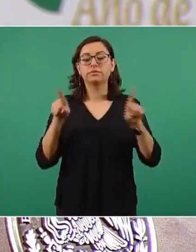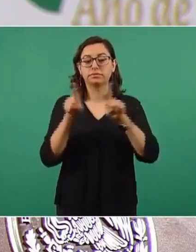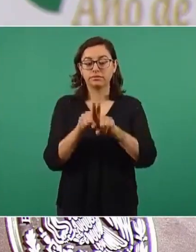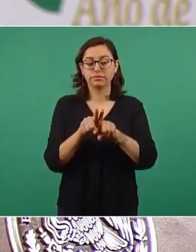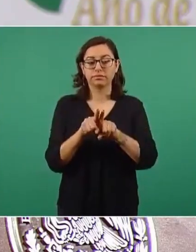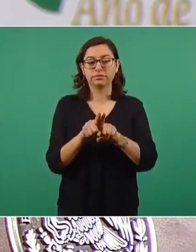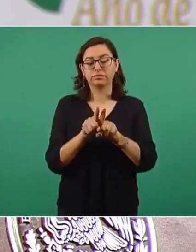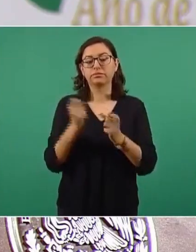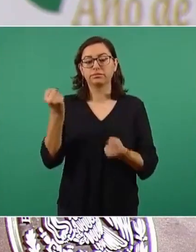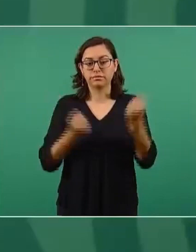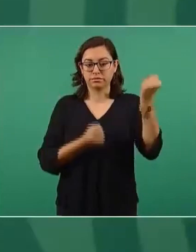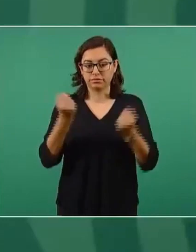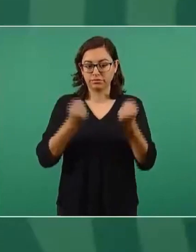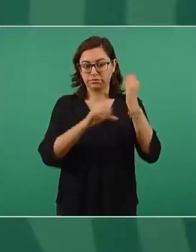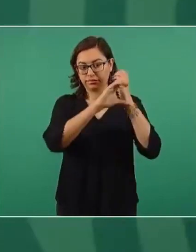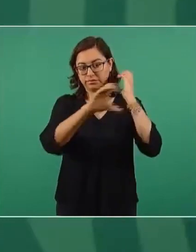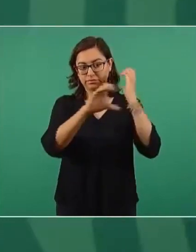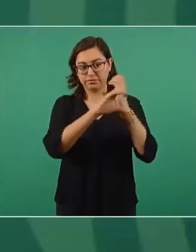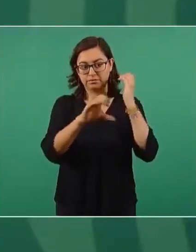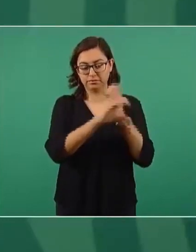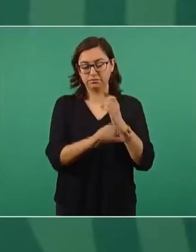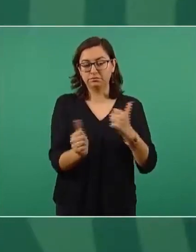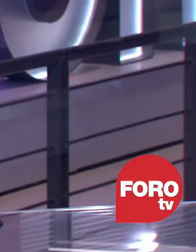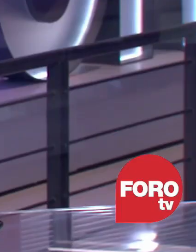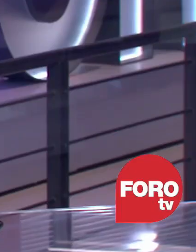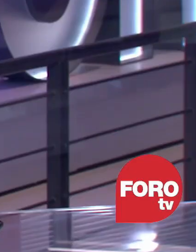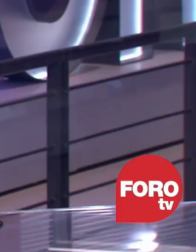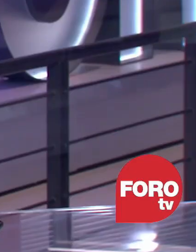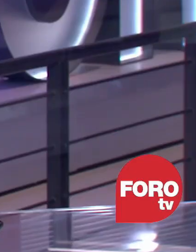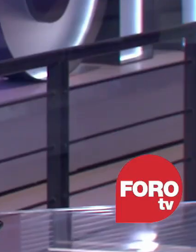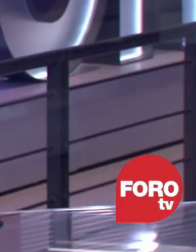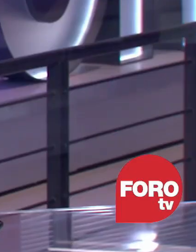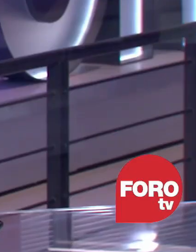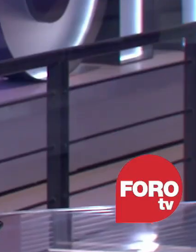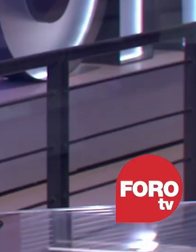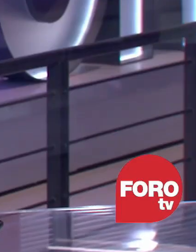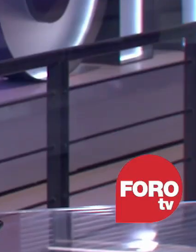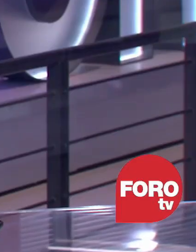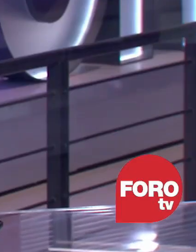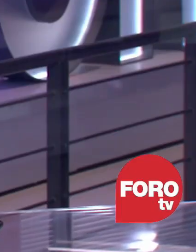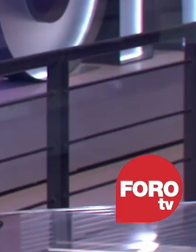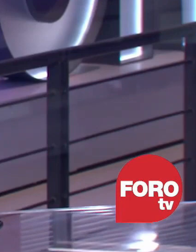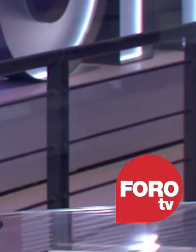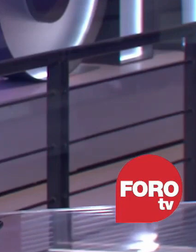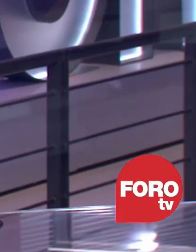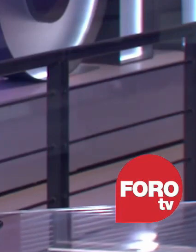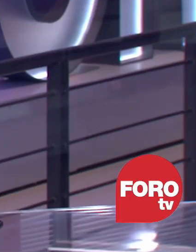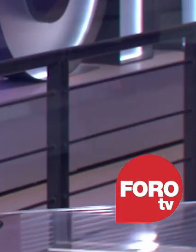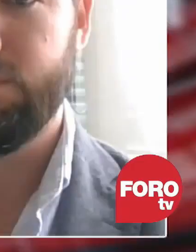vía terrestre hacia el centro del país. Lo que hay que cuestionar es esta decisión, otra vez